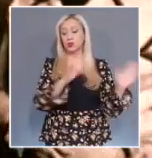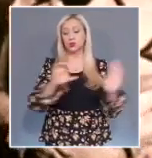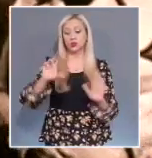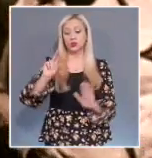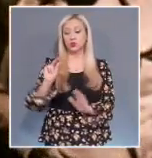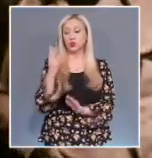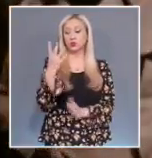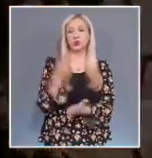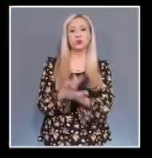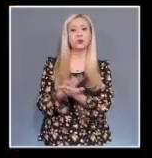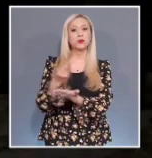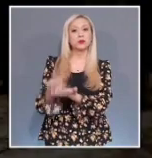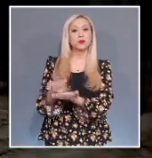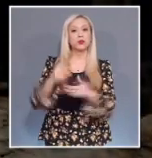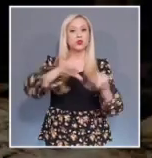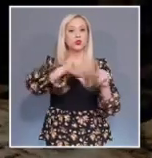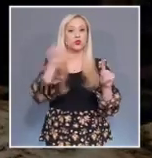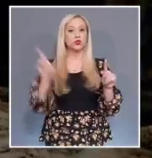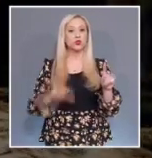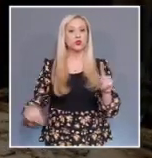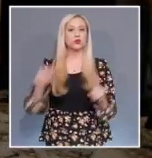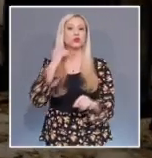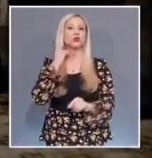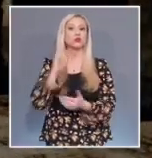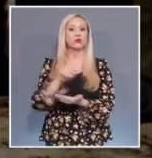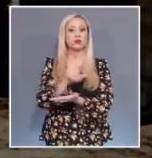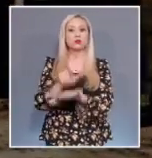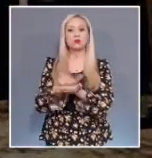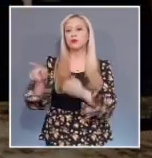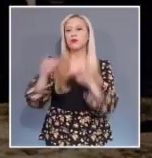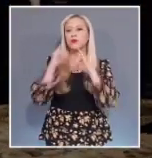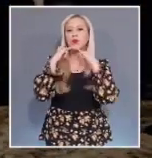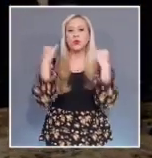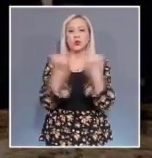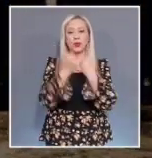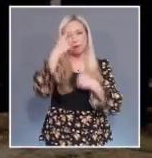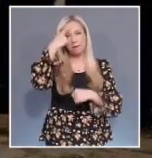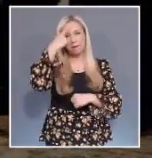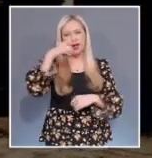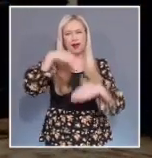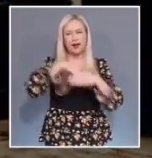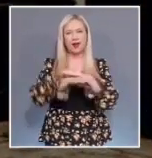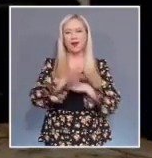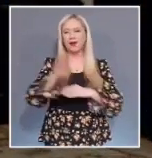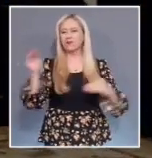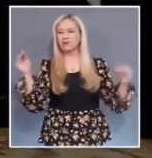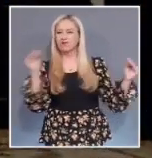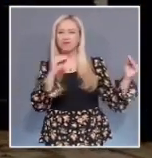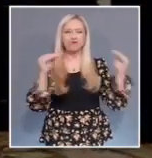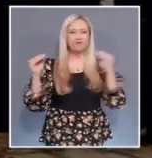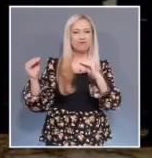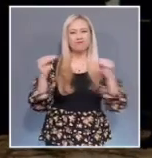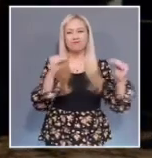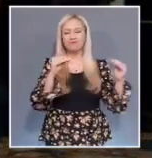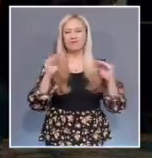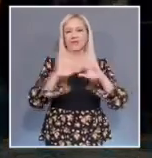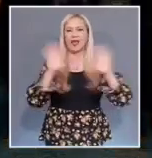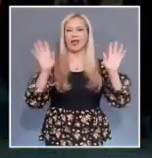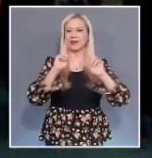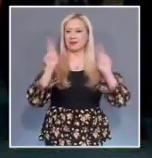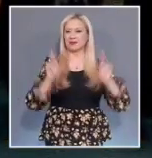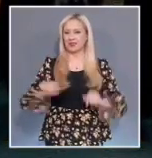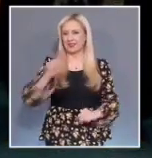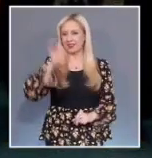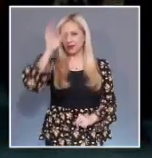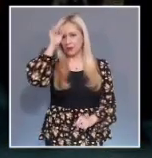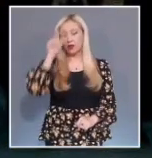que le otorgó la Junta Federal de Conciliación y Arbitraje. La ministra María Cristina Salmorán de Tamayo falleció el 1